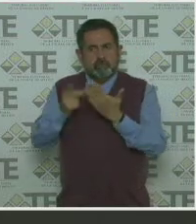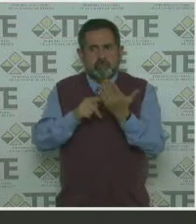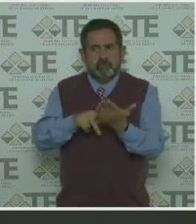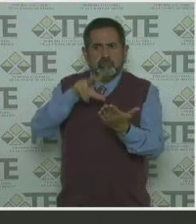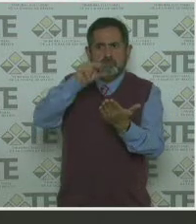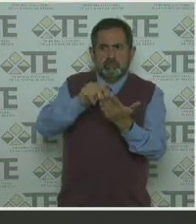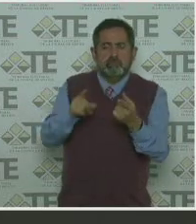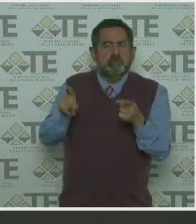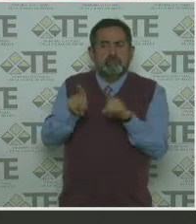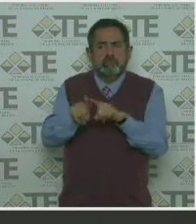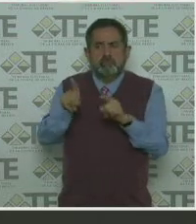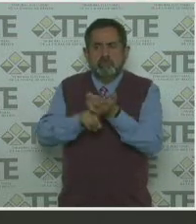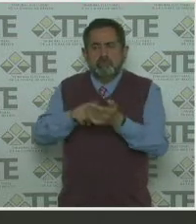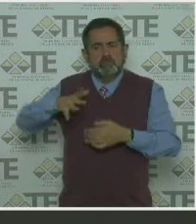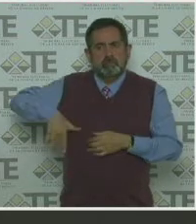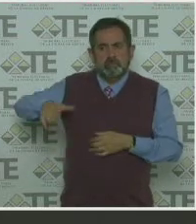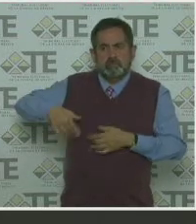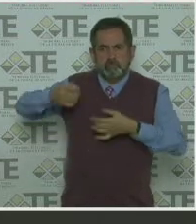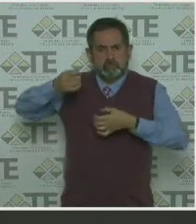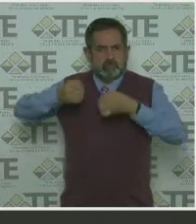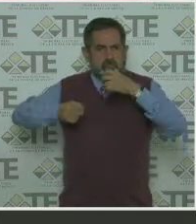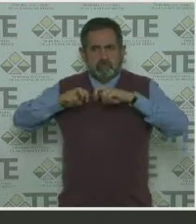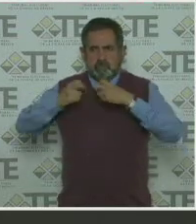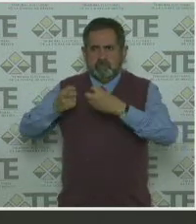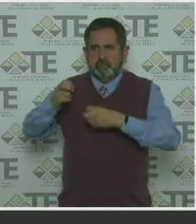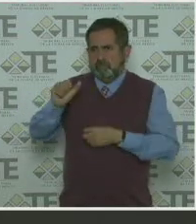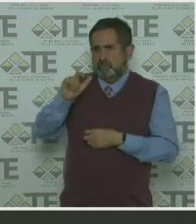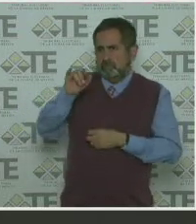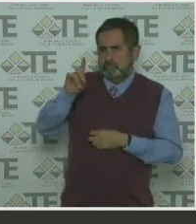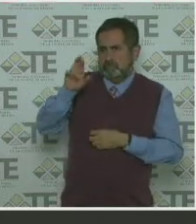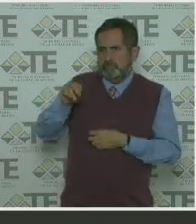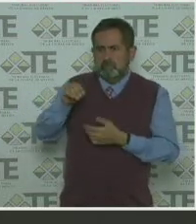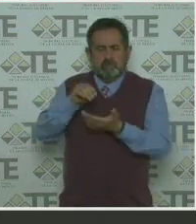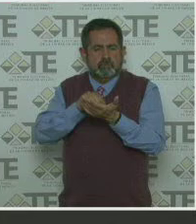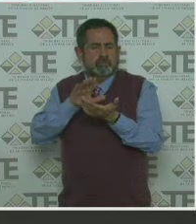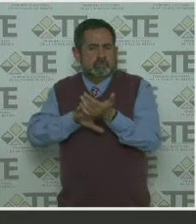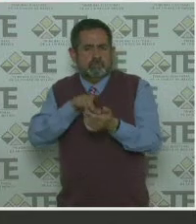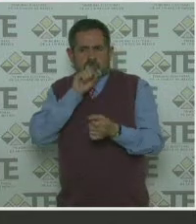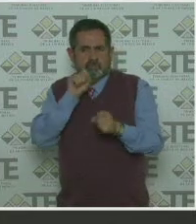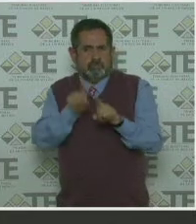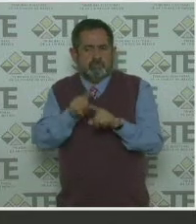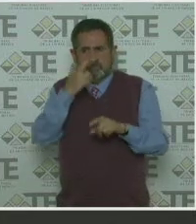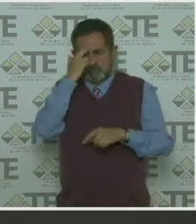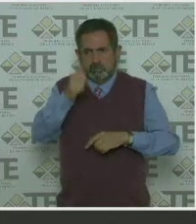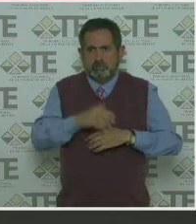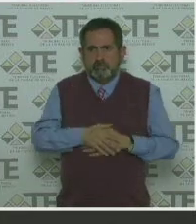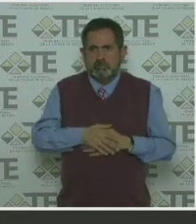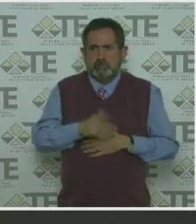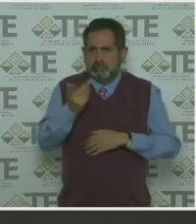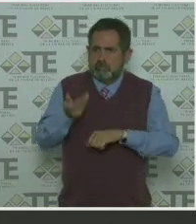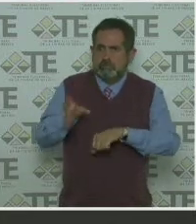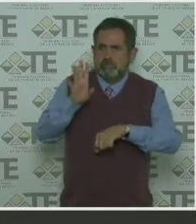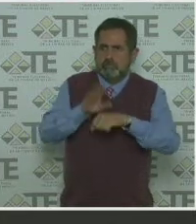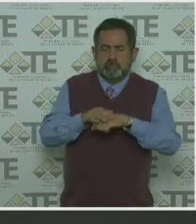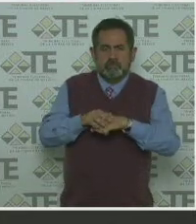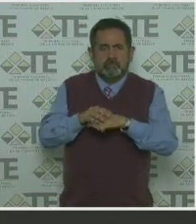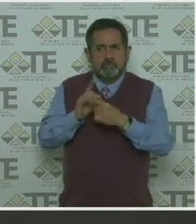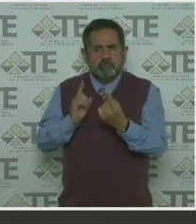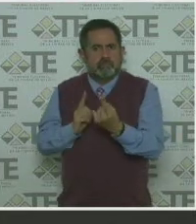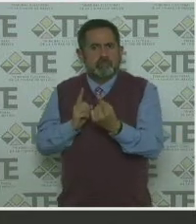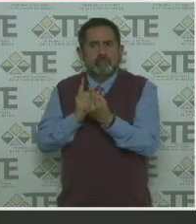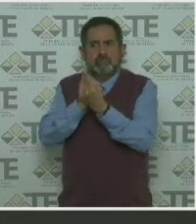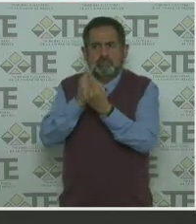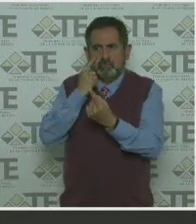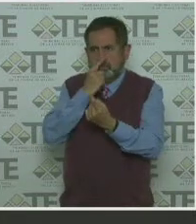por las mismas razones que expuso la magistrada Alejandra y le pregunto si me permitiría sumarme a su